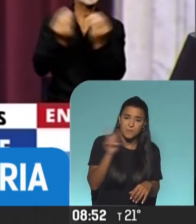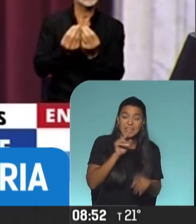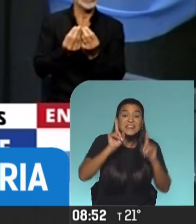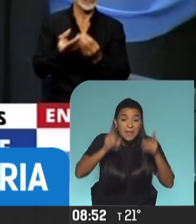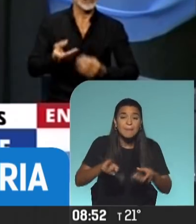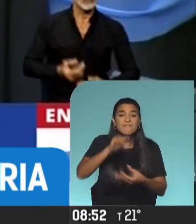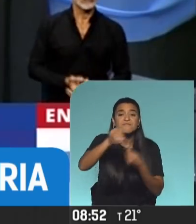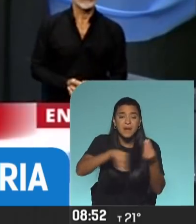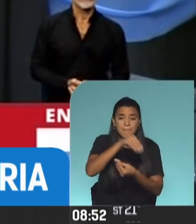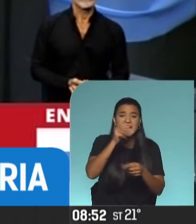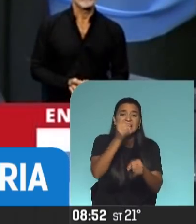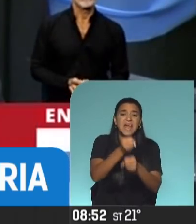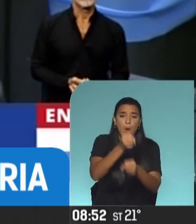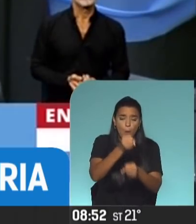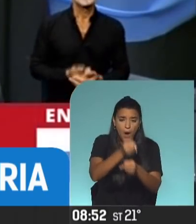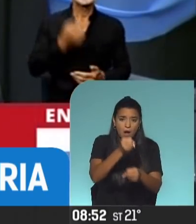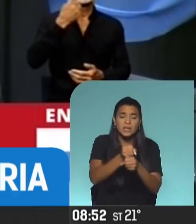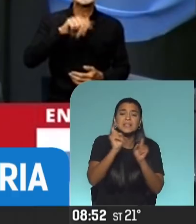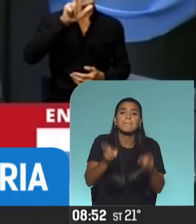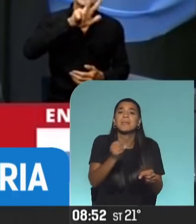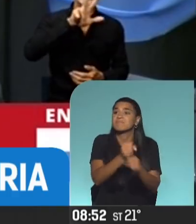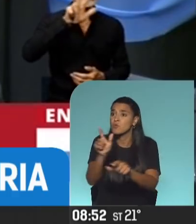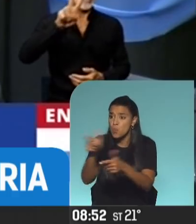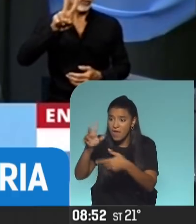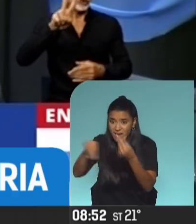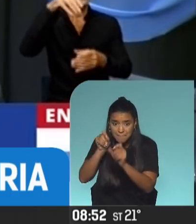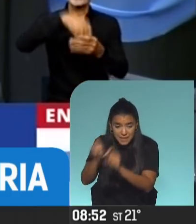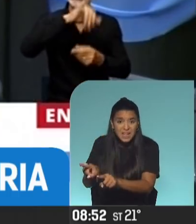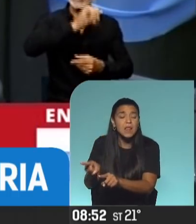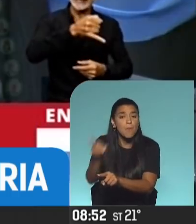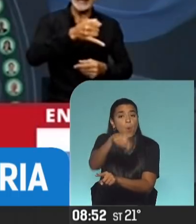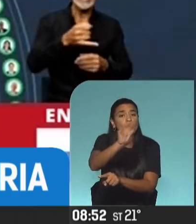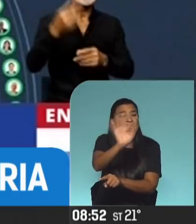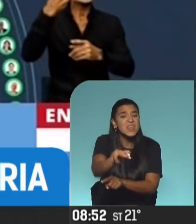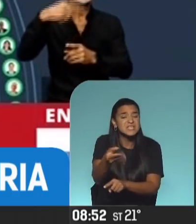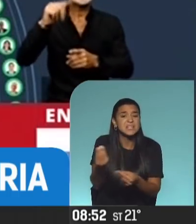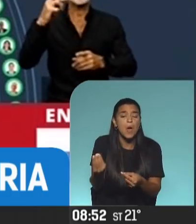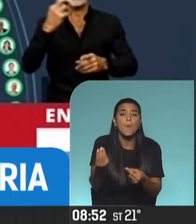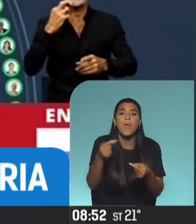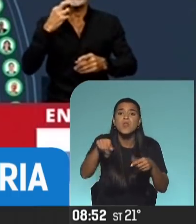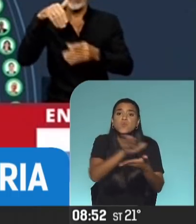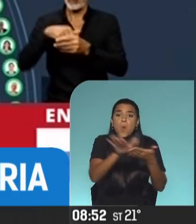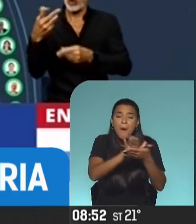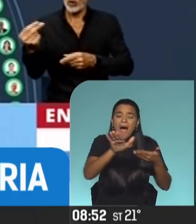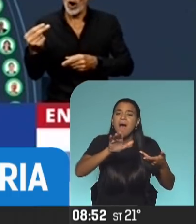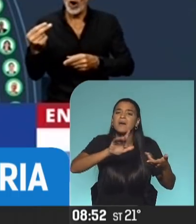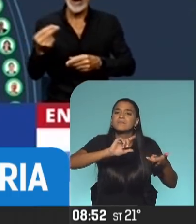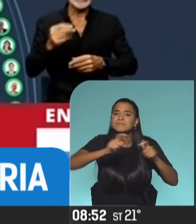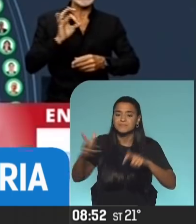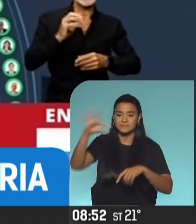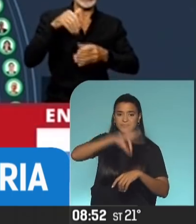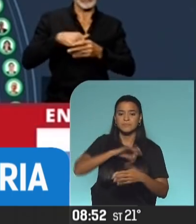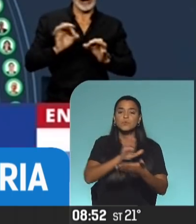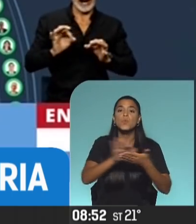las familias de los trabajadores y de los desocupados de la Argentina, porque ustedes saben, esta fórmula permite actualizar ingresos para